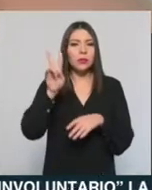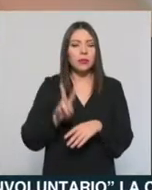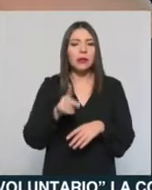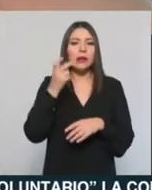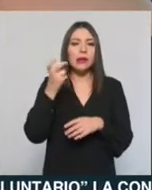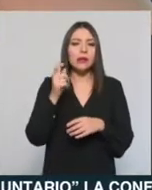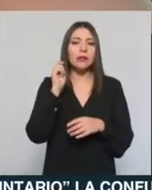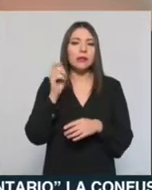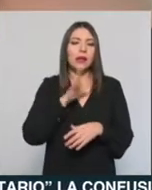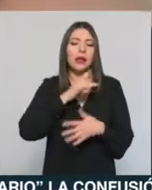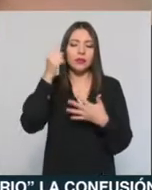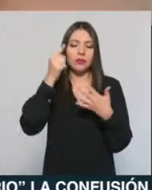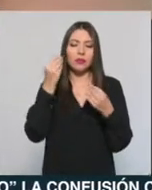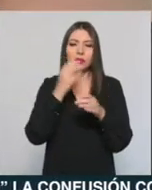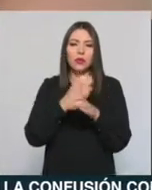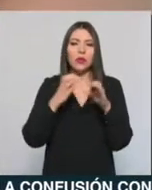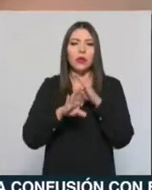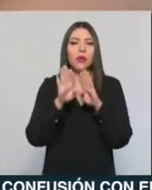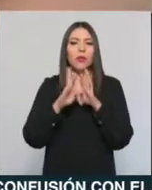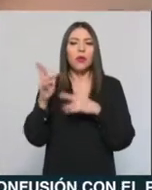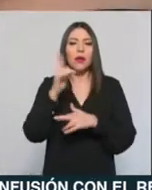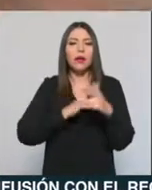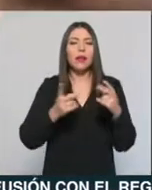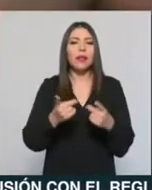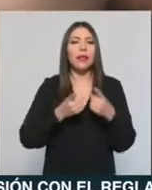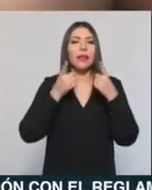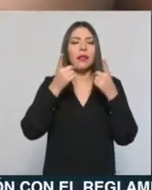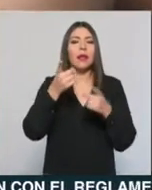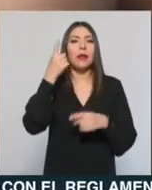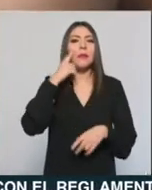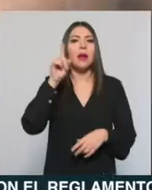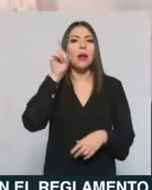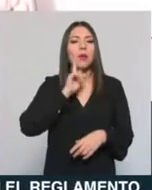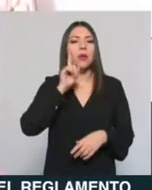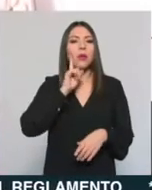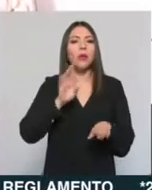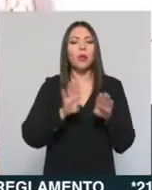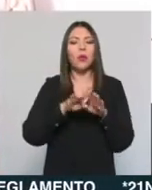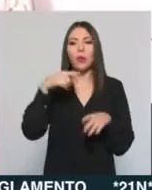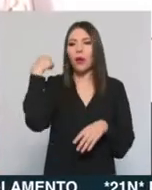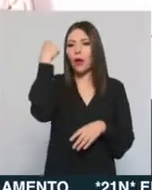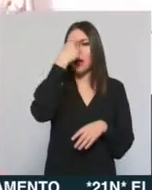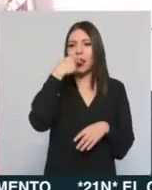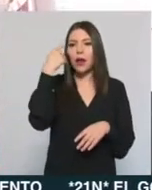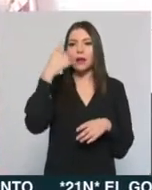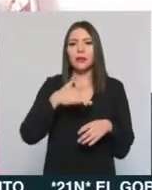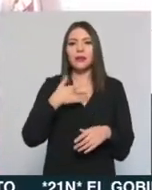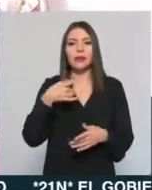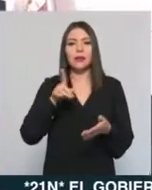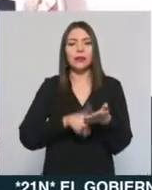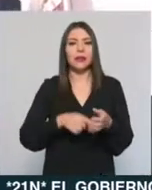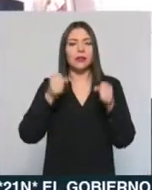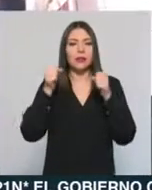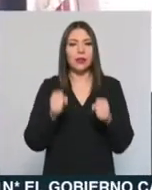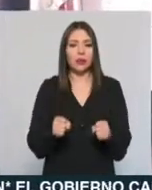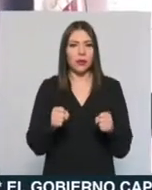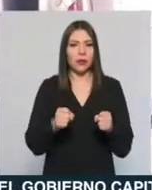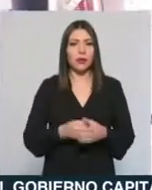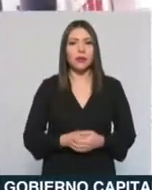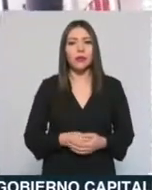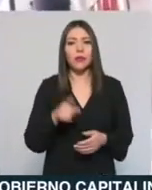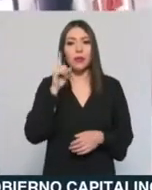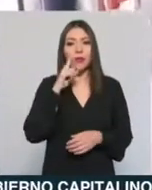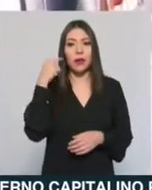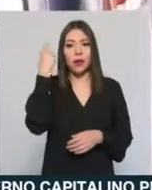y aportarles a la mujer pues un poquito de todo su marco, su seguridad. Si de por sí ya es fuerte, ¿no?, que no